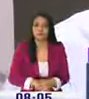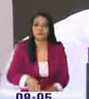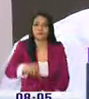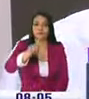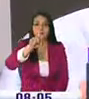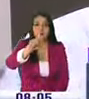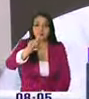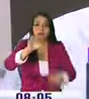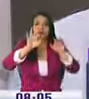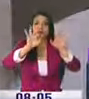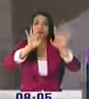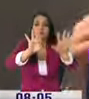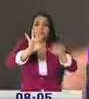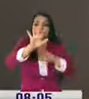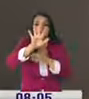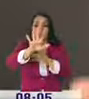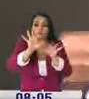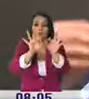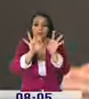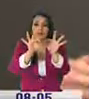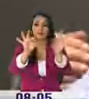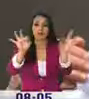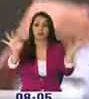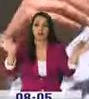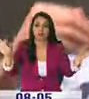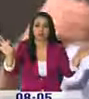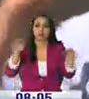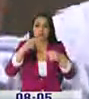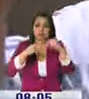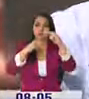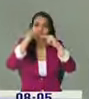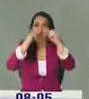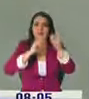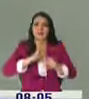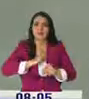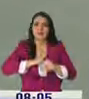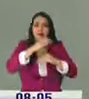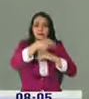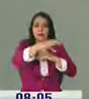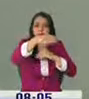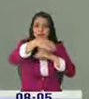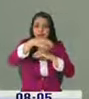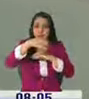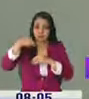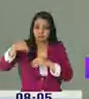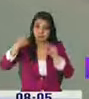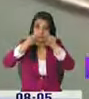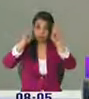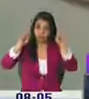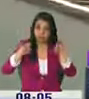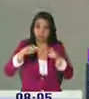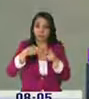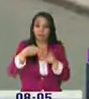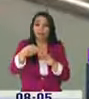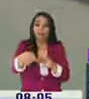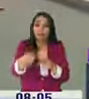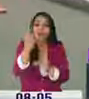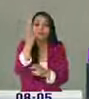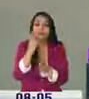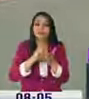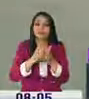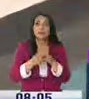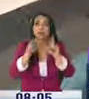185 metros. Está construido con la técnica de lanzado de vigas. Del Tajamar, a unos 15 minutos, se encuentra el Puente de